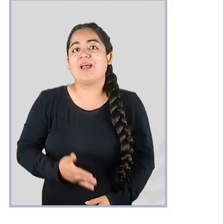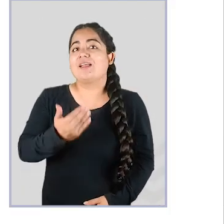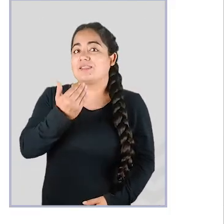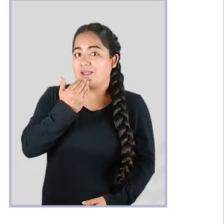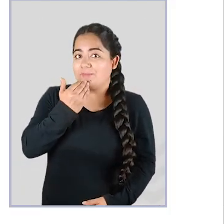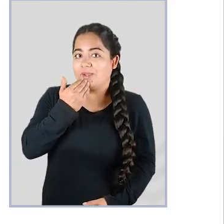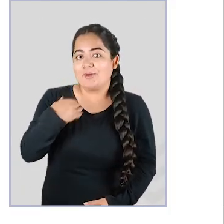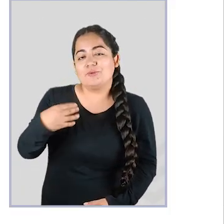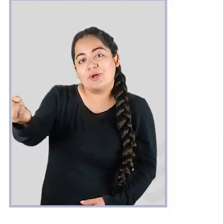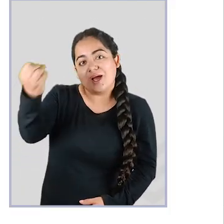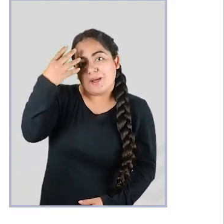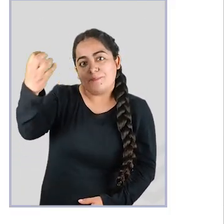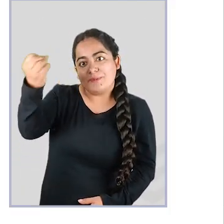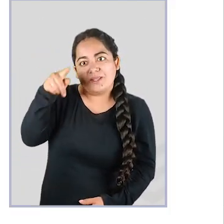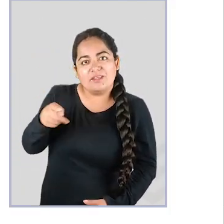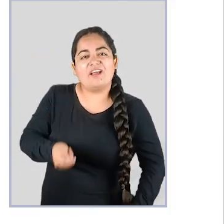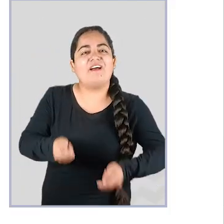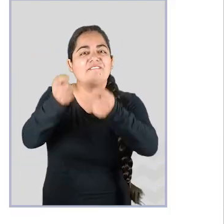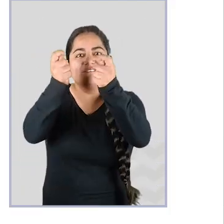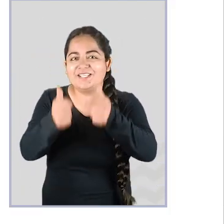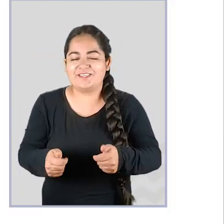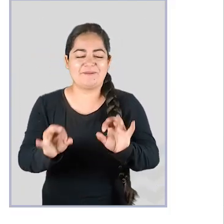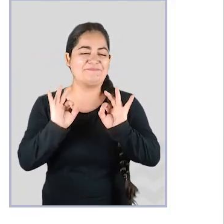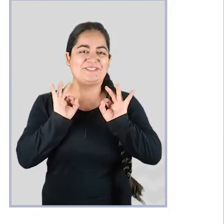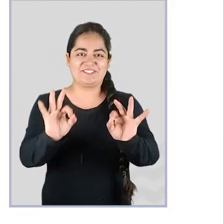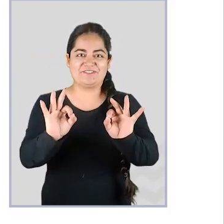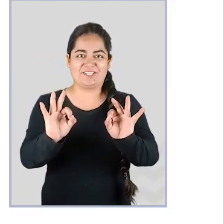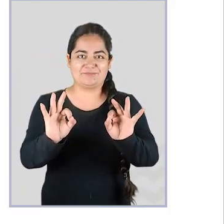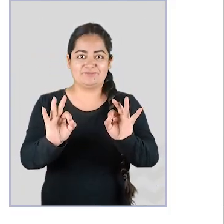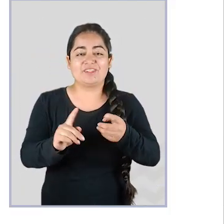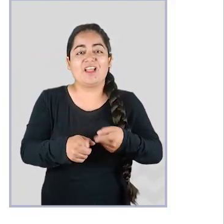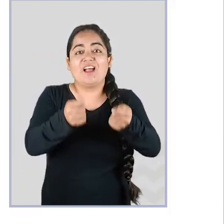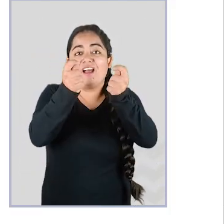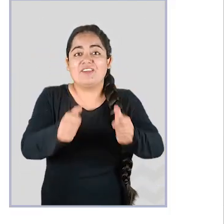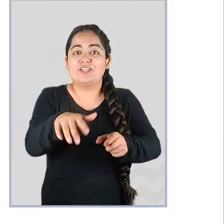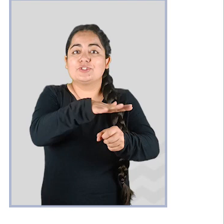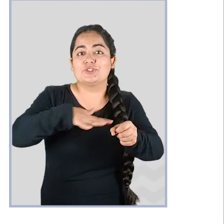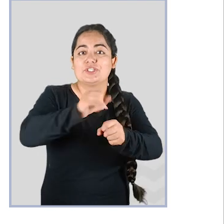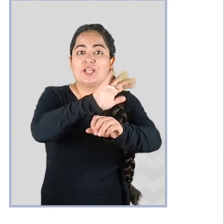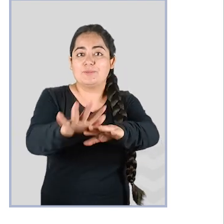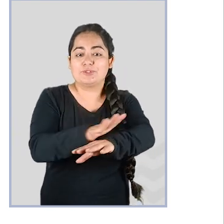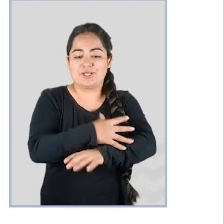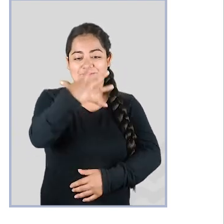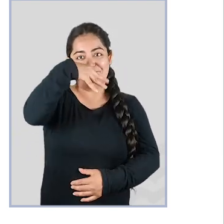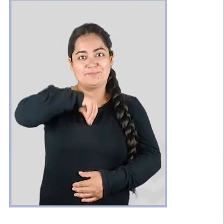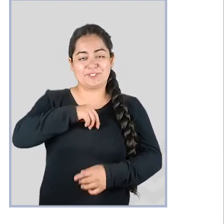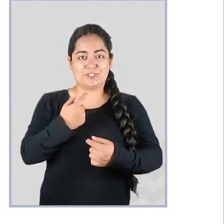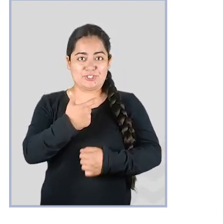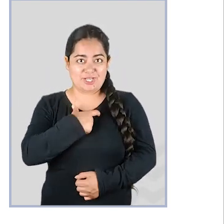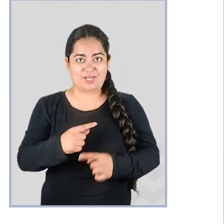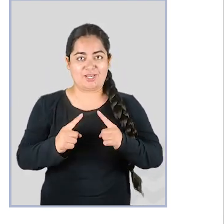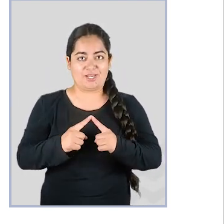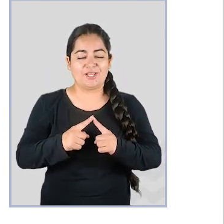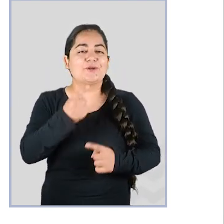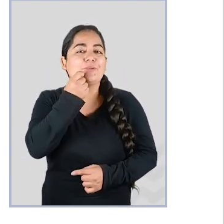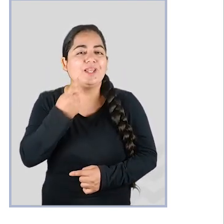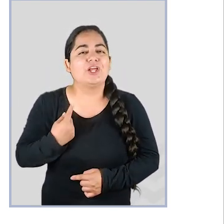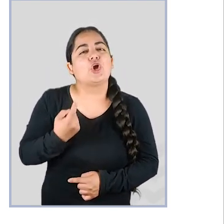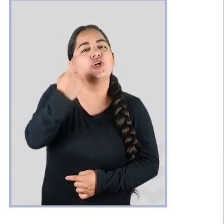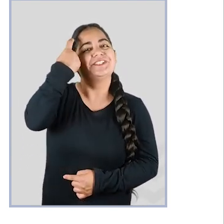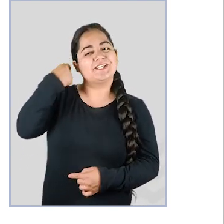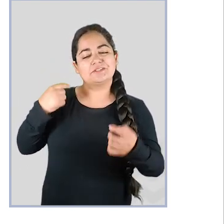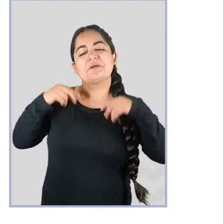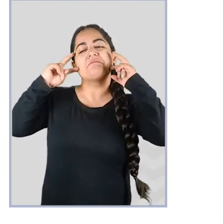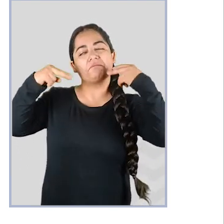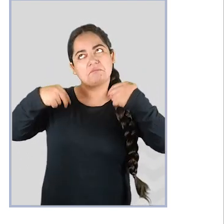Además, cada aprendizaje considera habilidades específicas. En las habilidades socioemocionales intrapersonales está la conciencia de sí